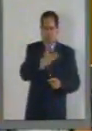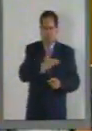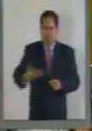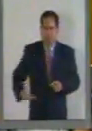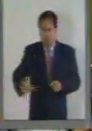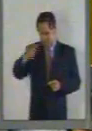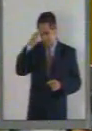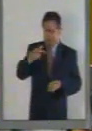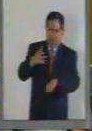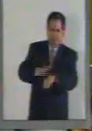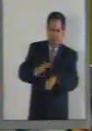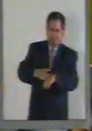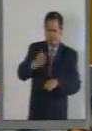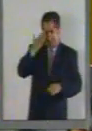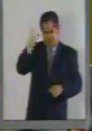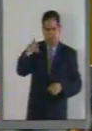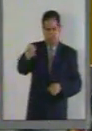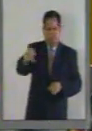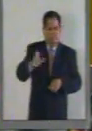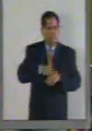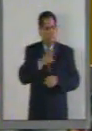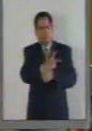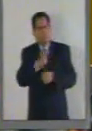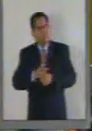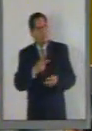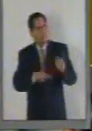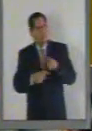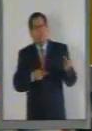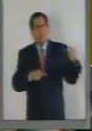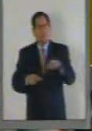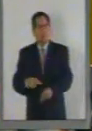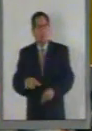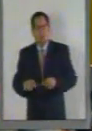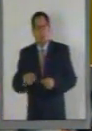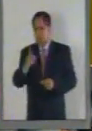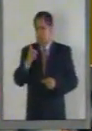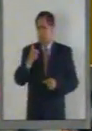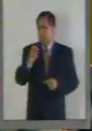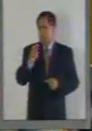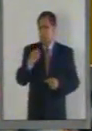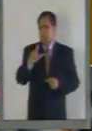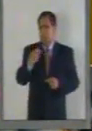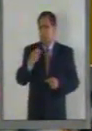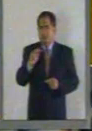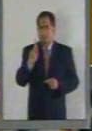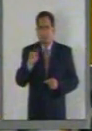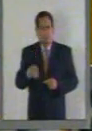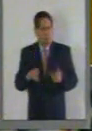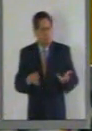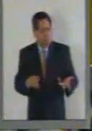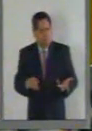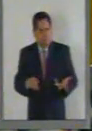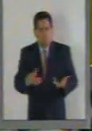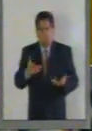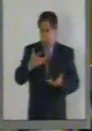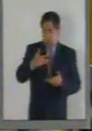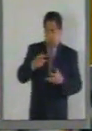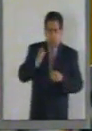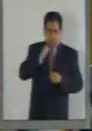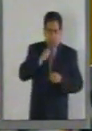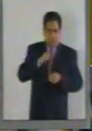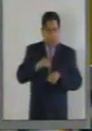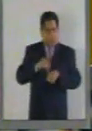República por la invitación que hizo para recibir a Donald Trump. Si este Senado tiene alguna influencia en la